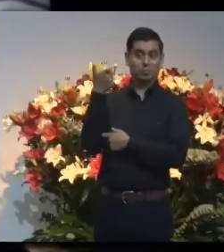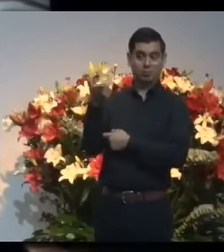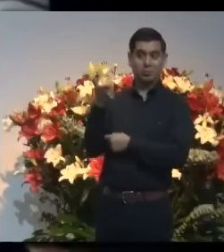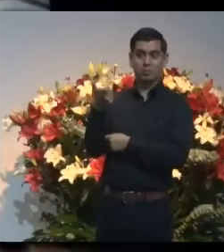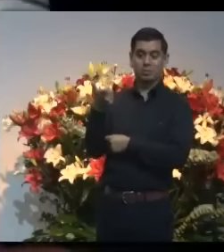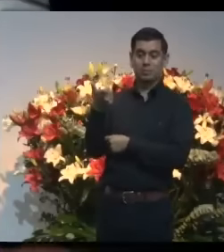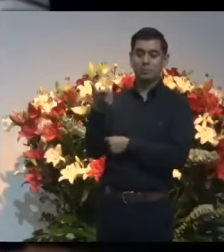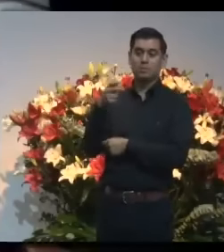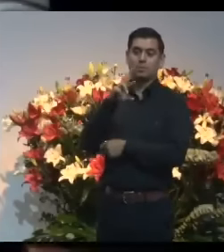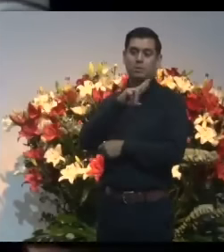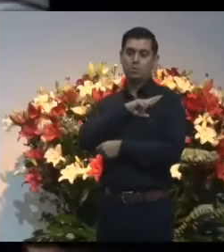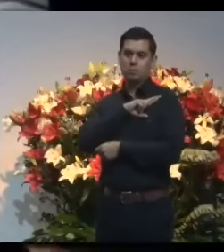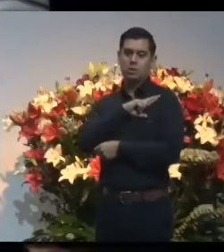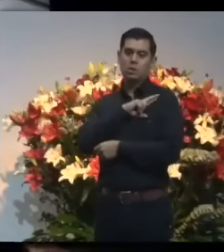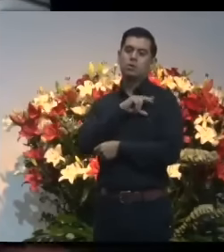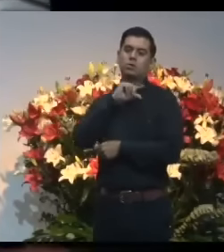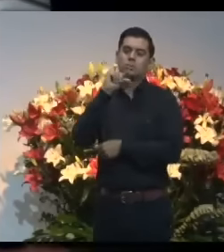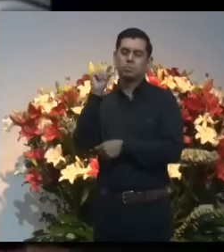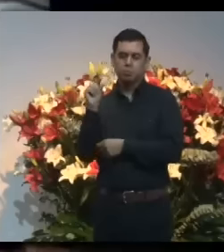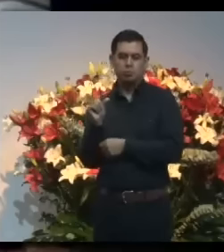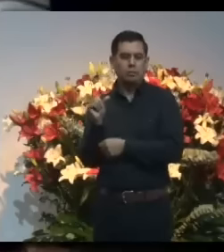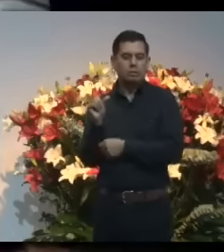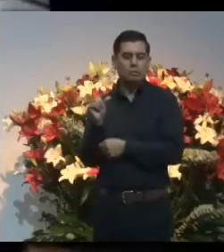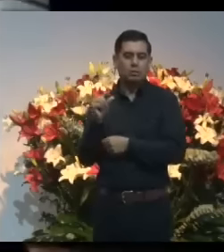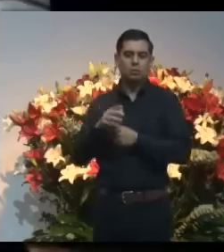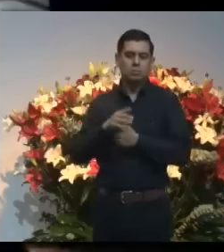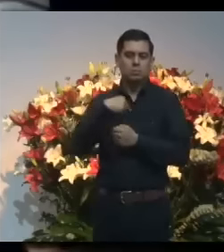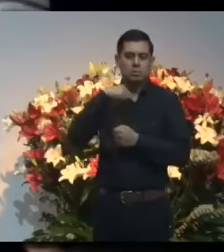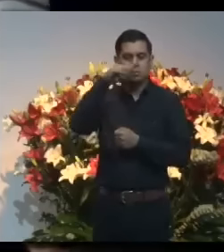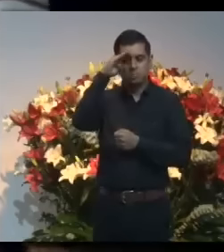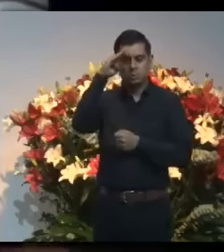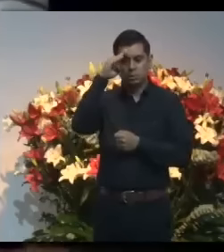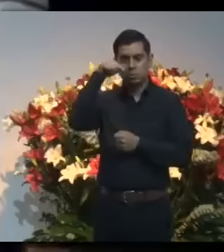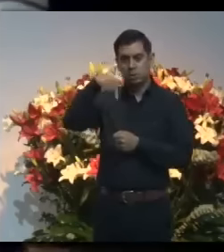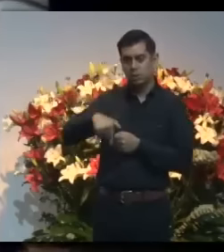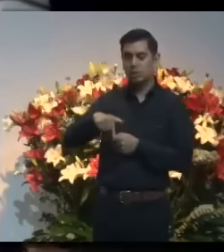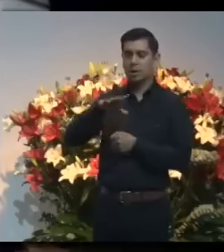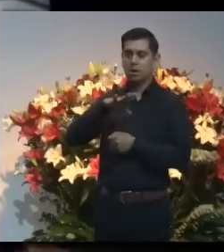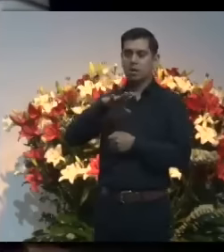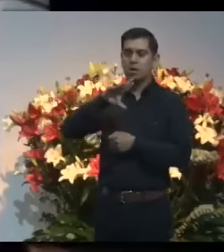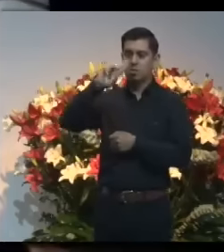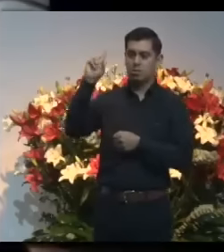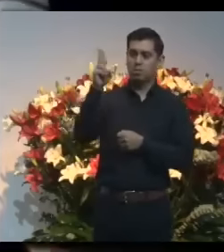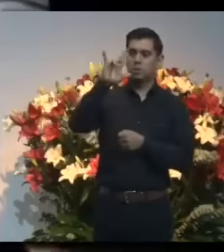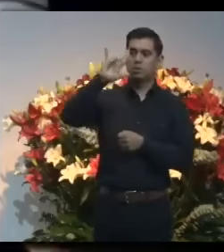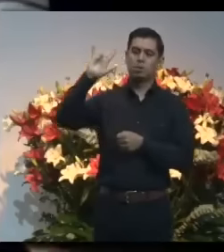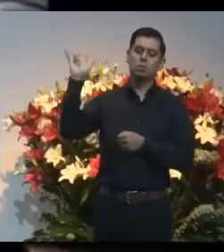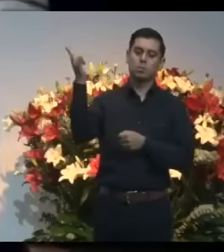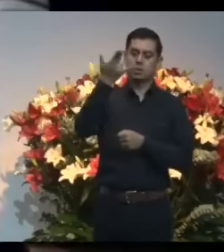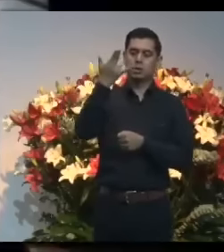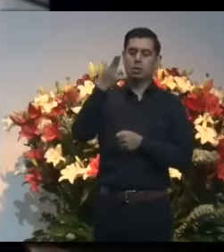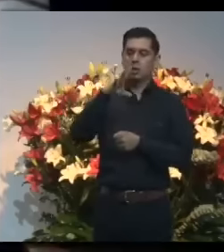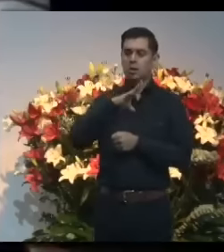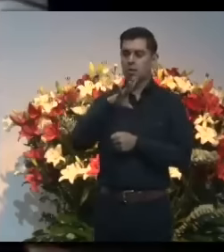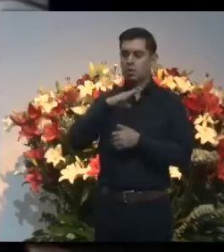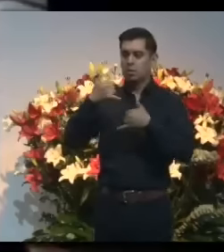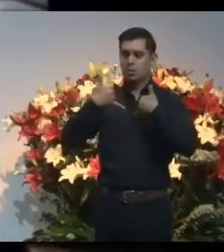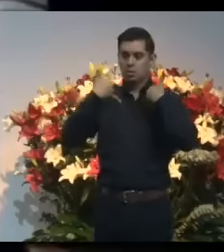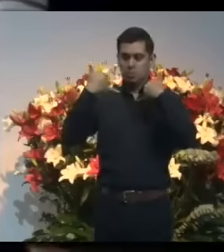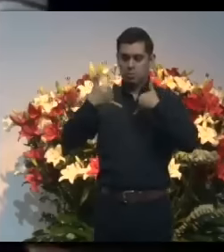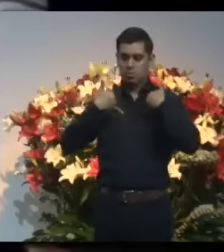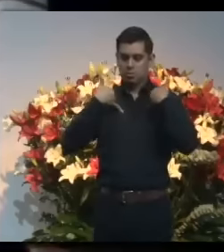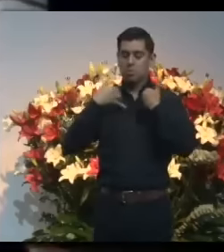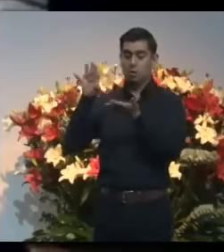escuelas privadas es muy pequeño. Yo creo que aquí en la misma Ibero debe haber jóvenes de escasos recursos que están